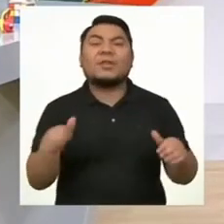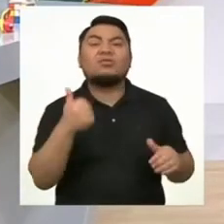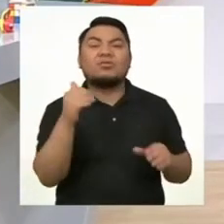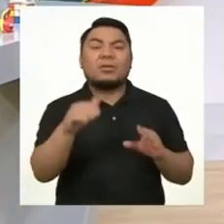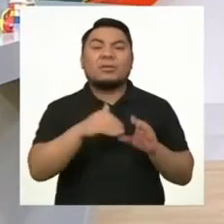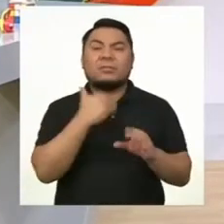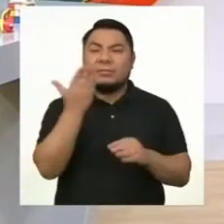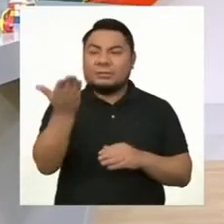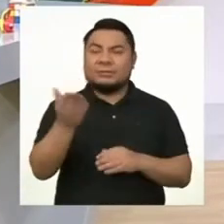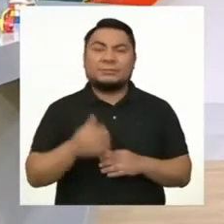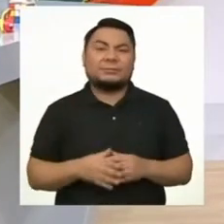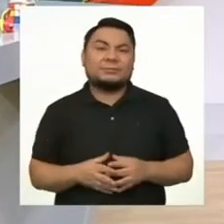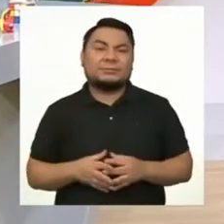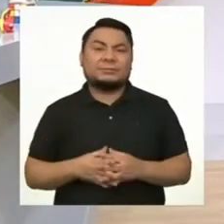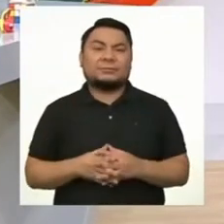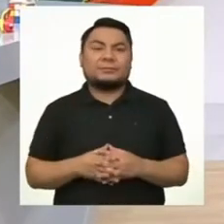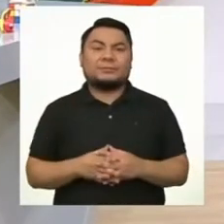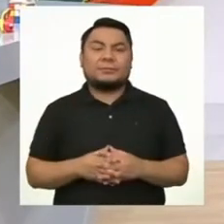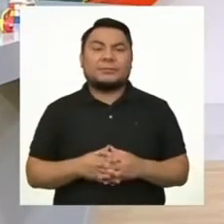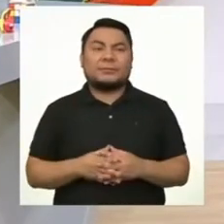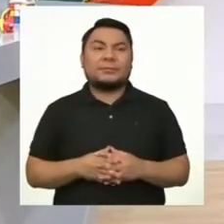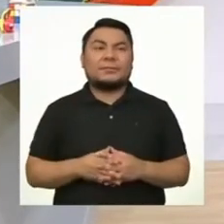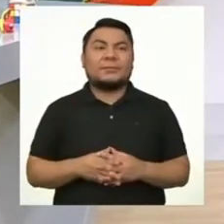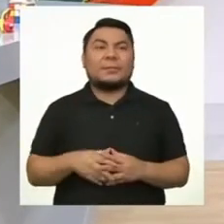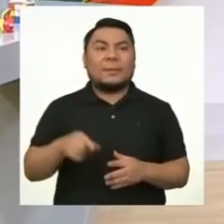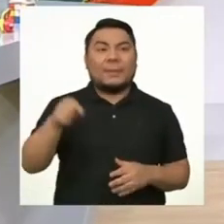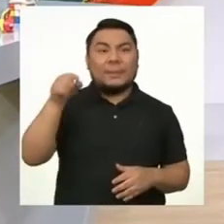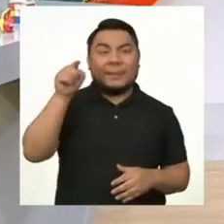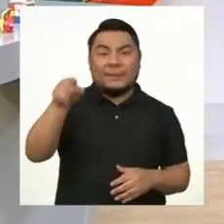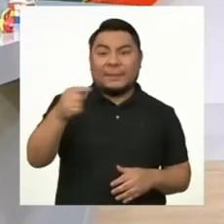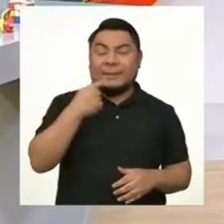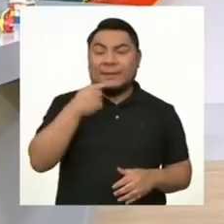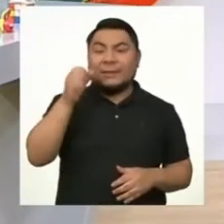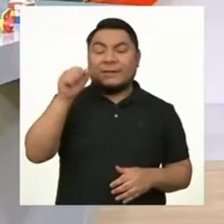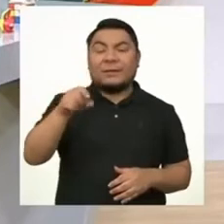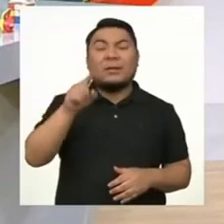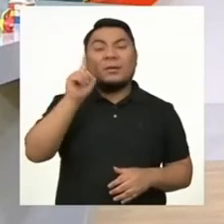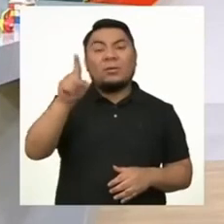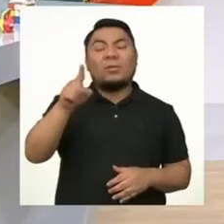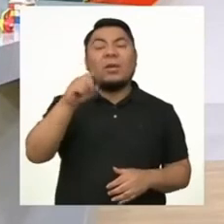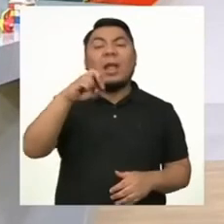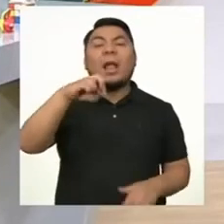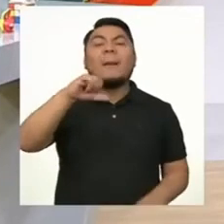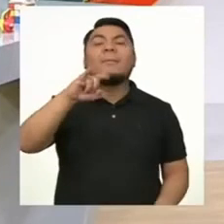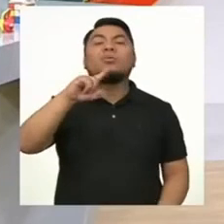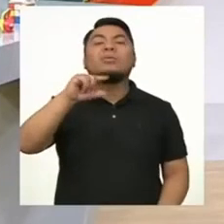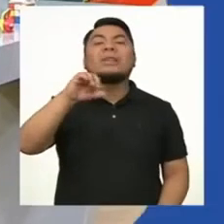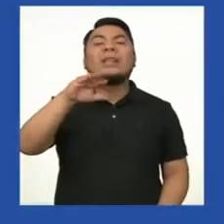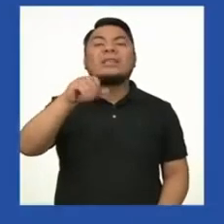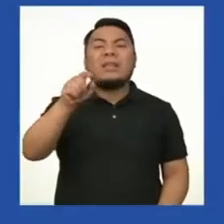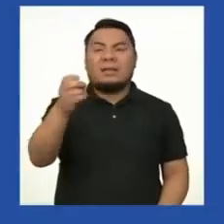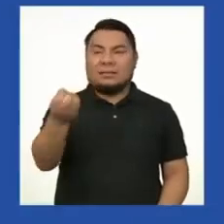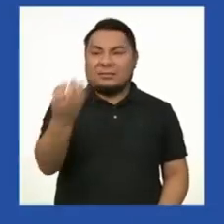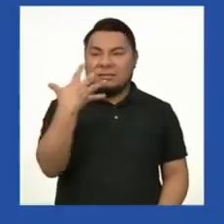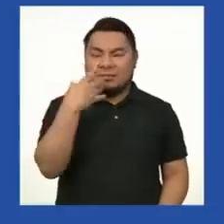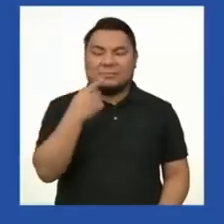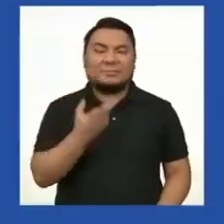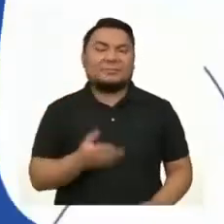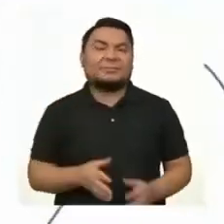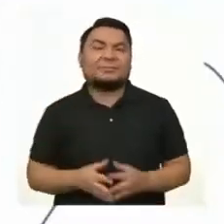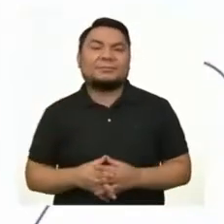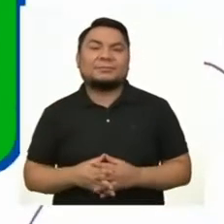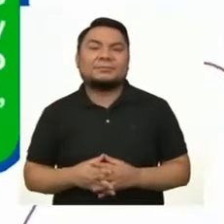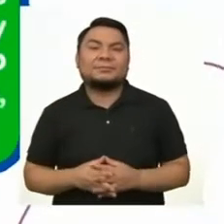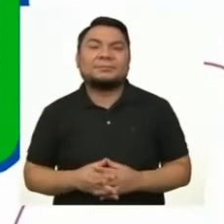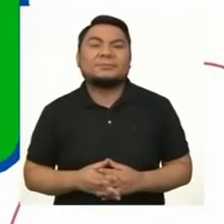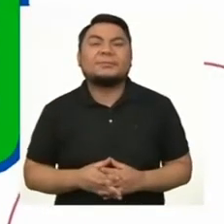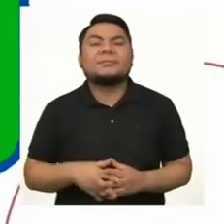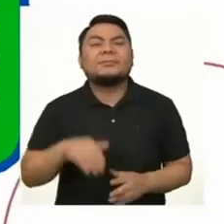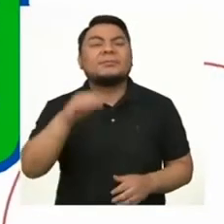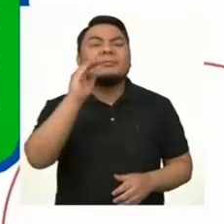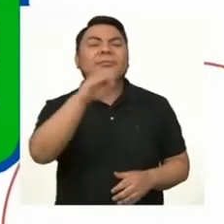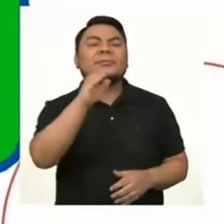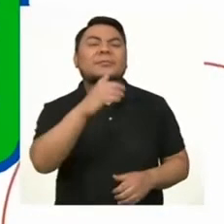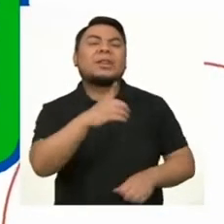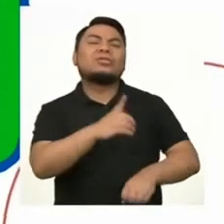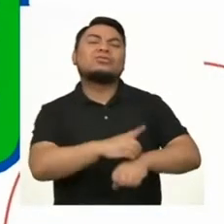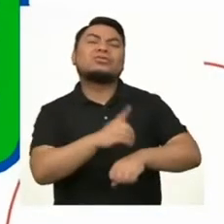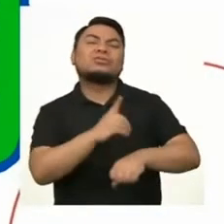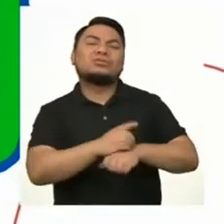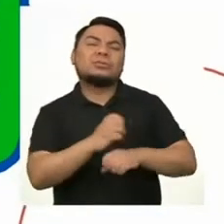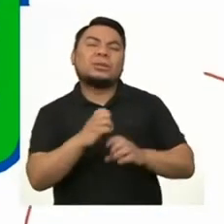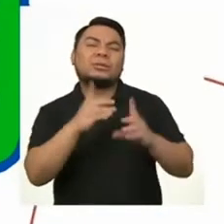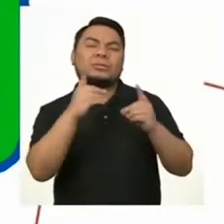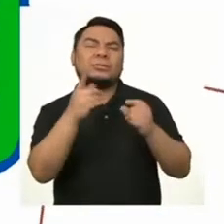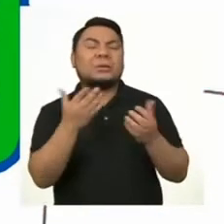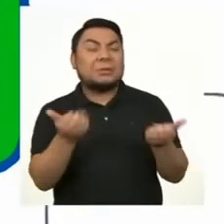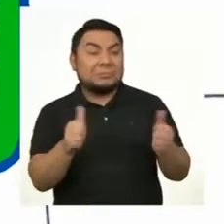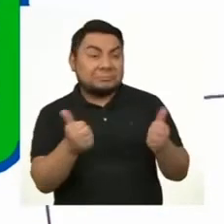mensaje. Por aquí tengo uno de Paulina y dice así. Doctora Educación, ¿qué